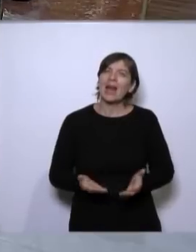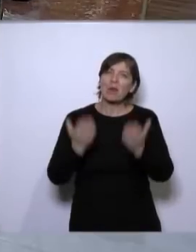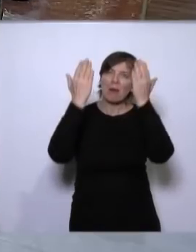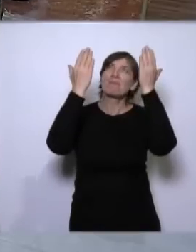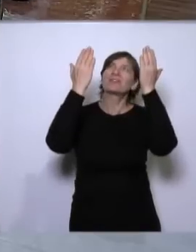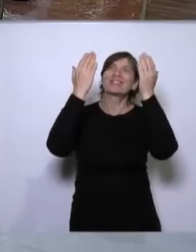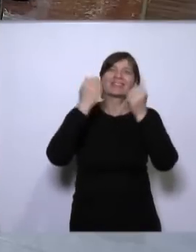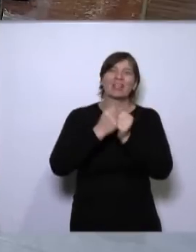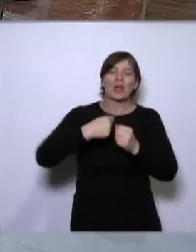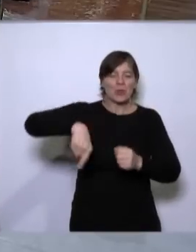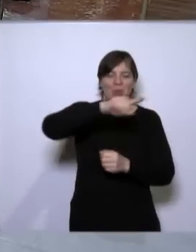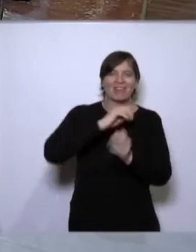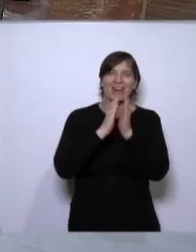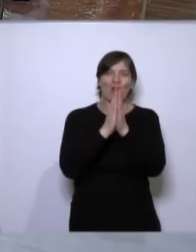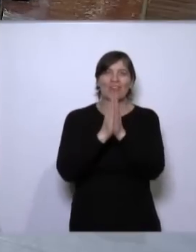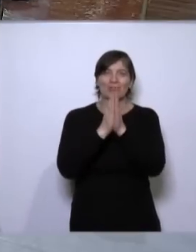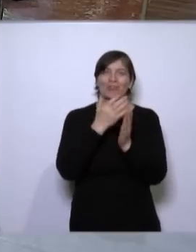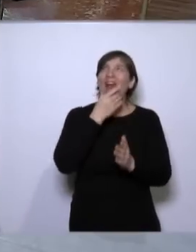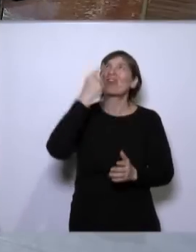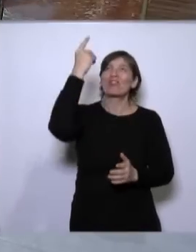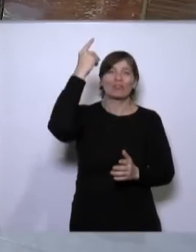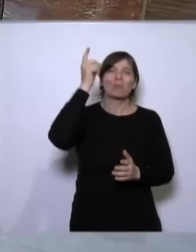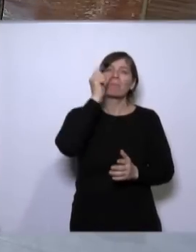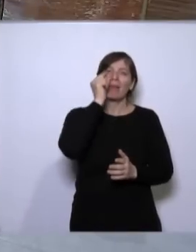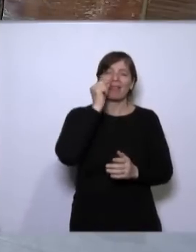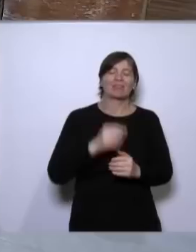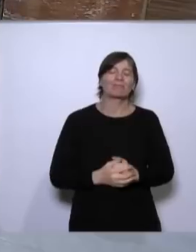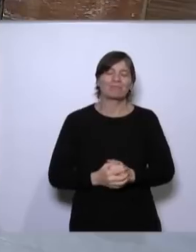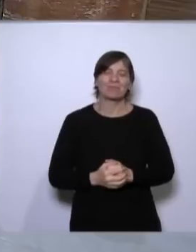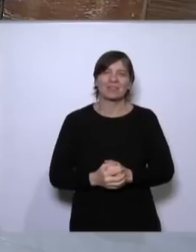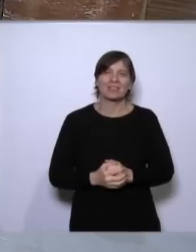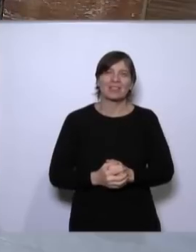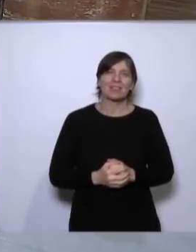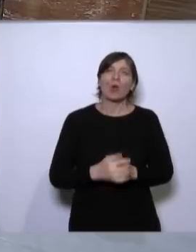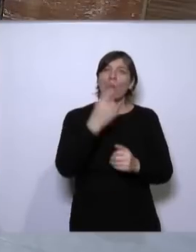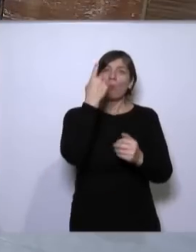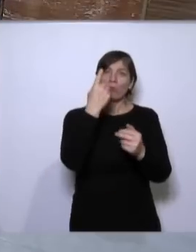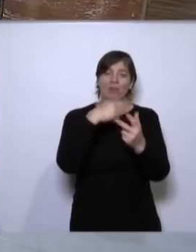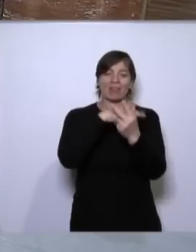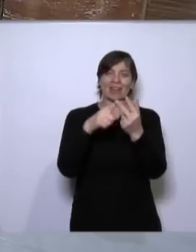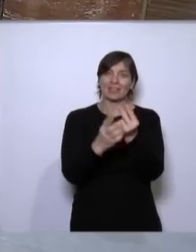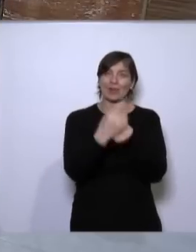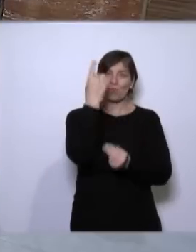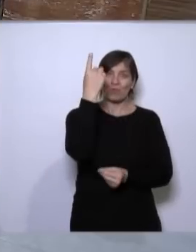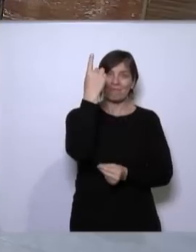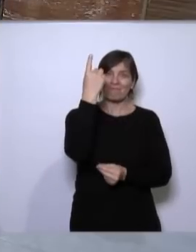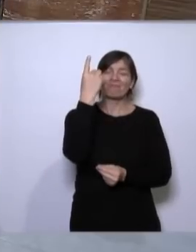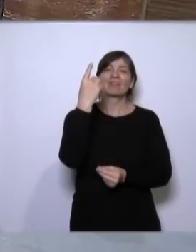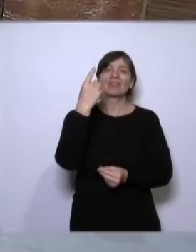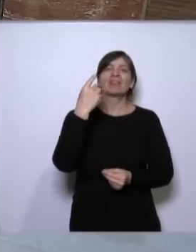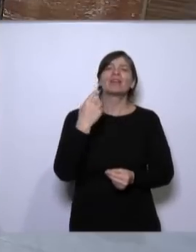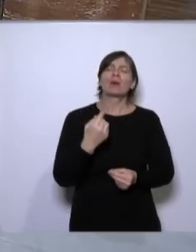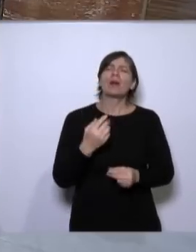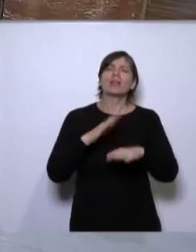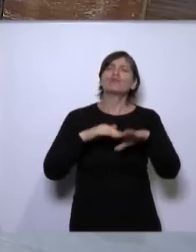Elevamos nuestra oración a Dios Padre, uno y trino. Nos